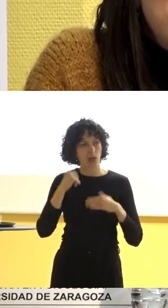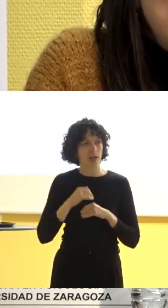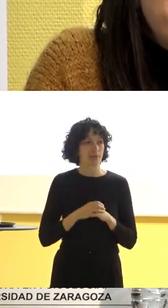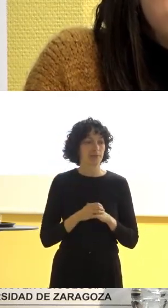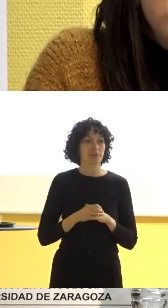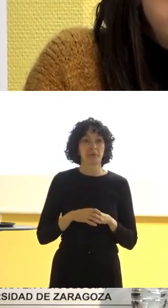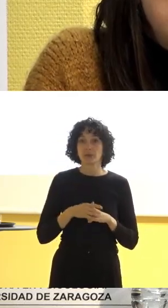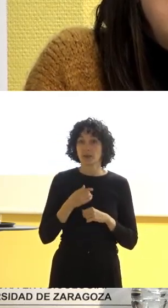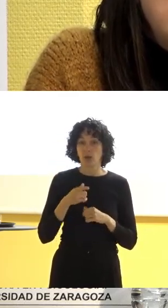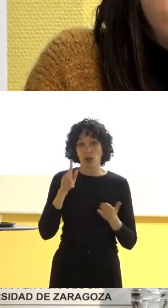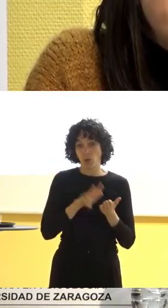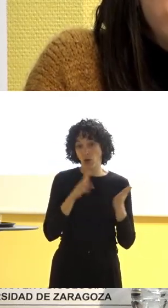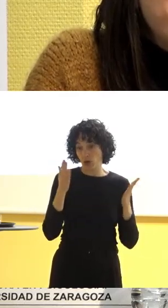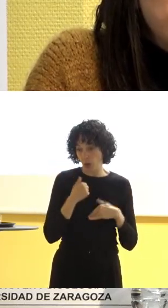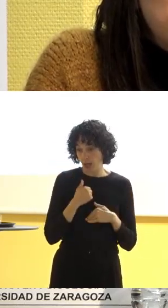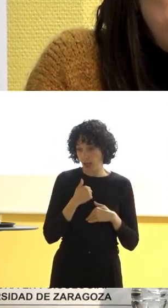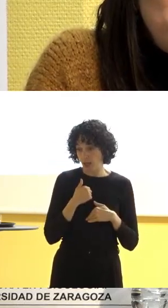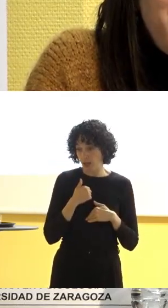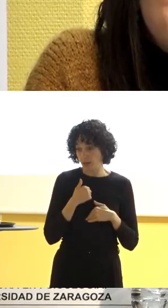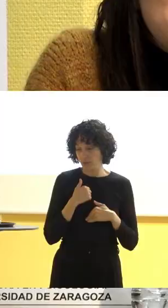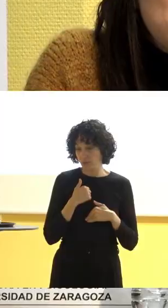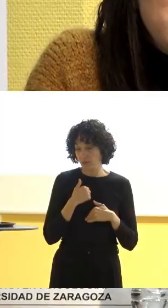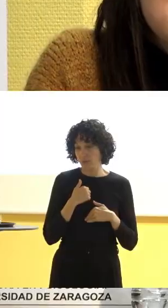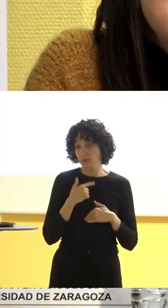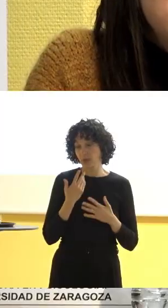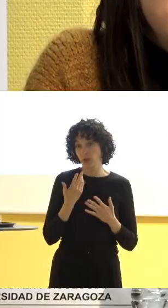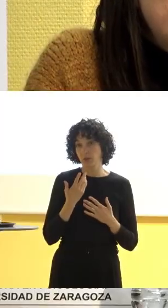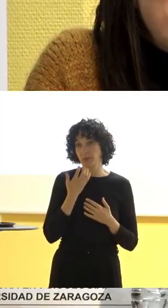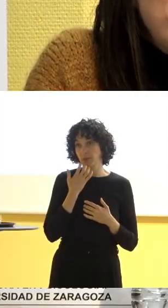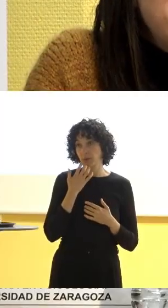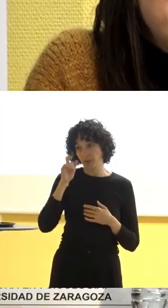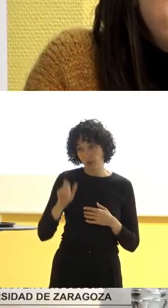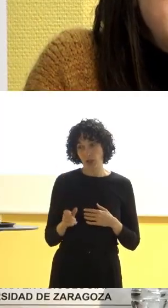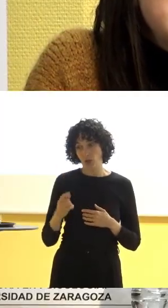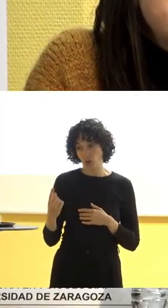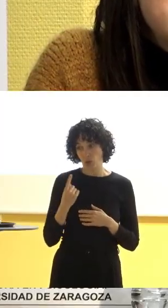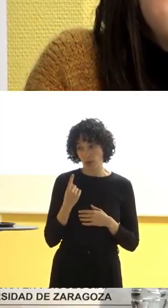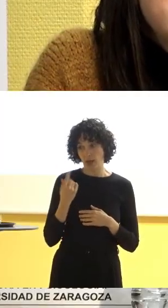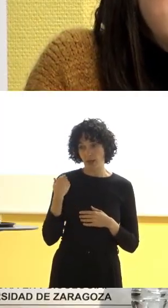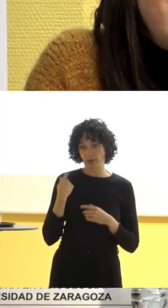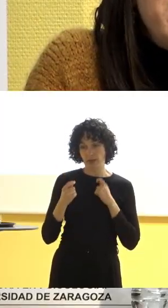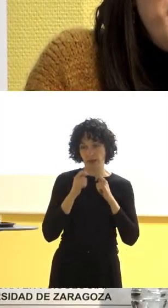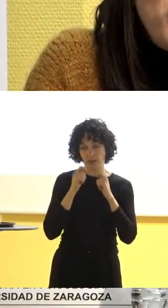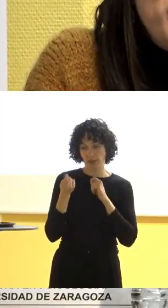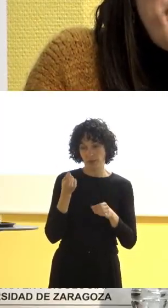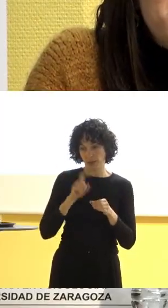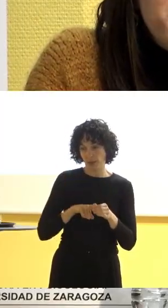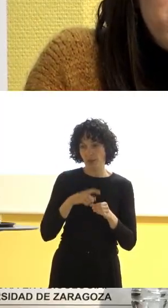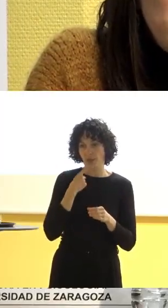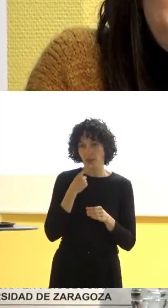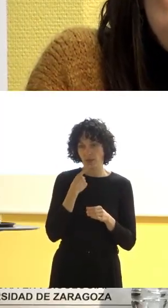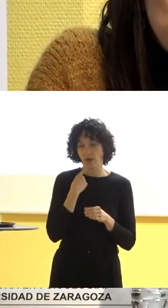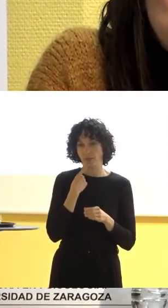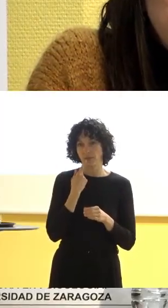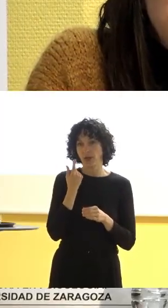igual que no hay una homologación, tampoco, porque bueno, una de las personas que formaron parte de una de las entrevistas hablaba que tampoco hay